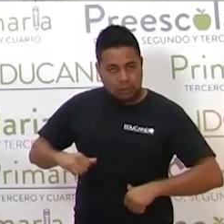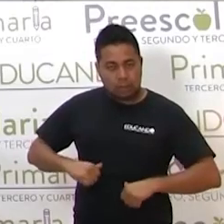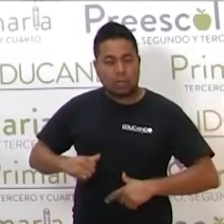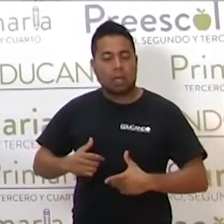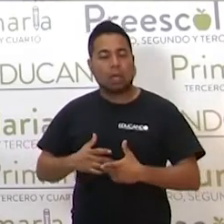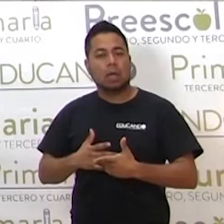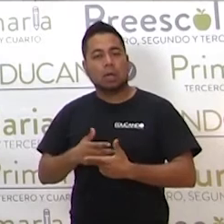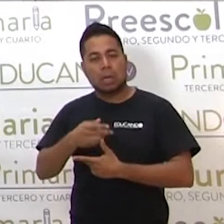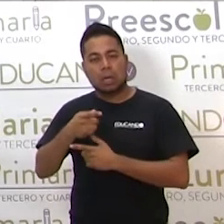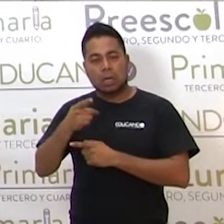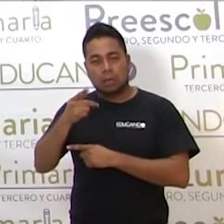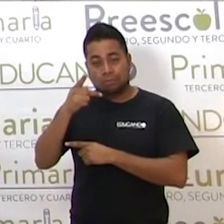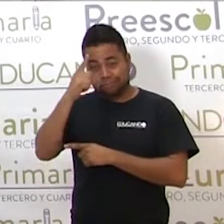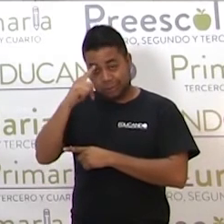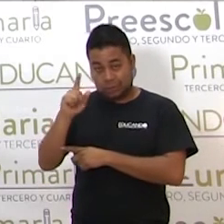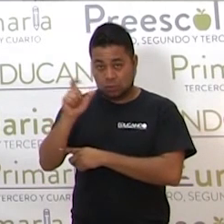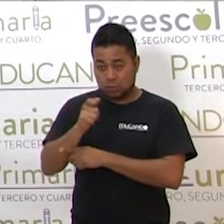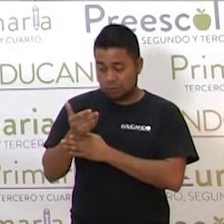futuro, en el pasado,